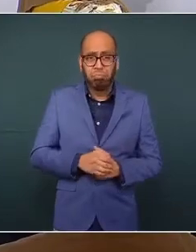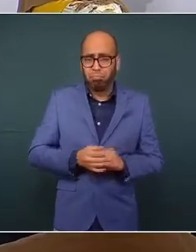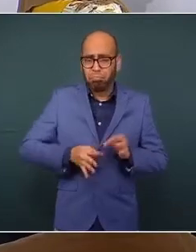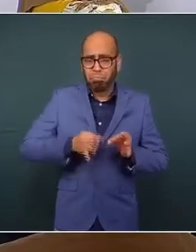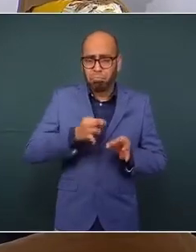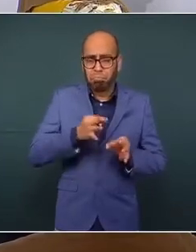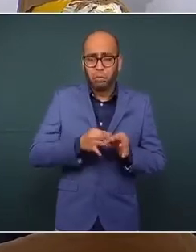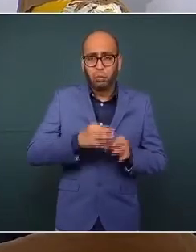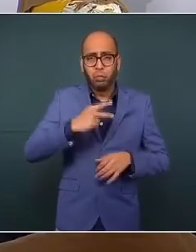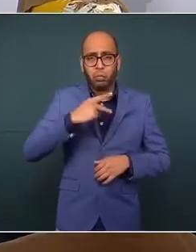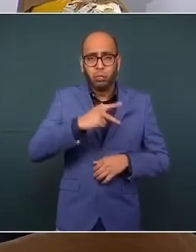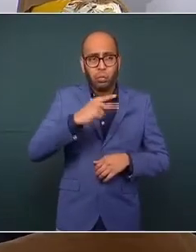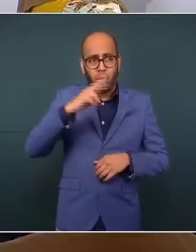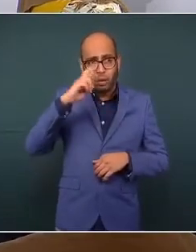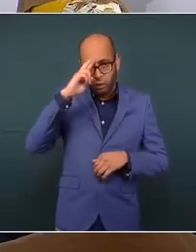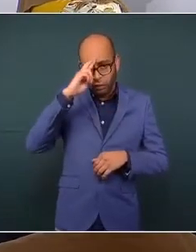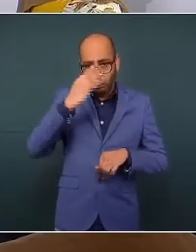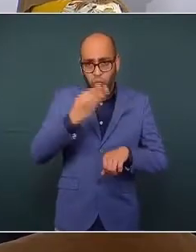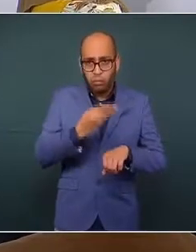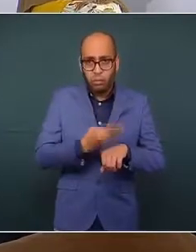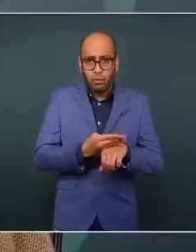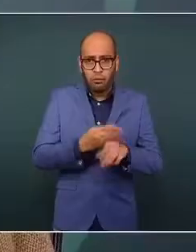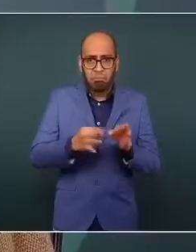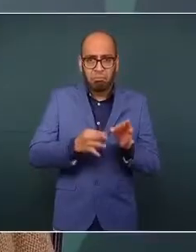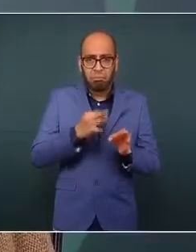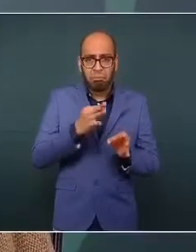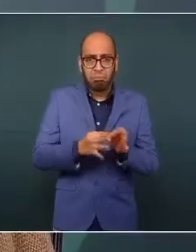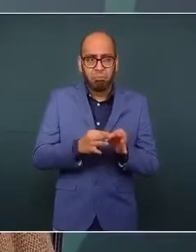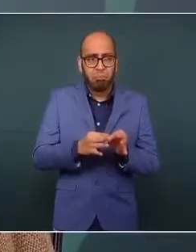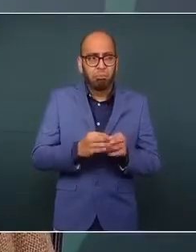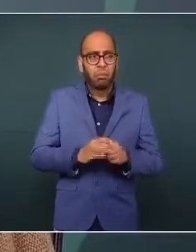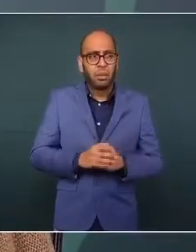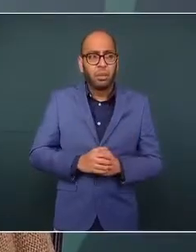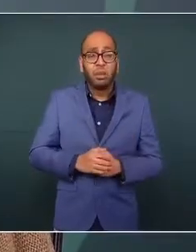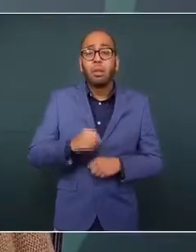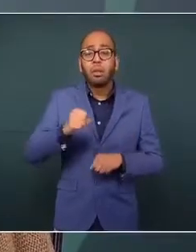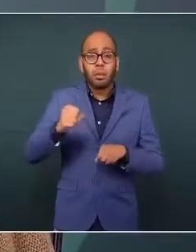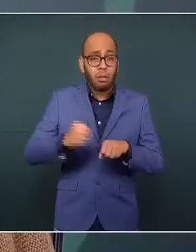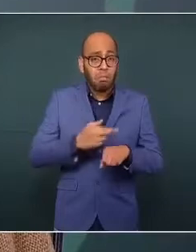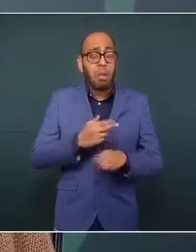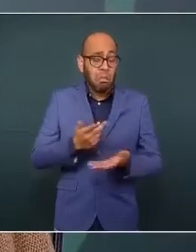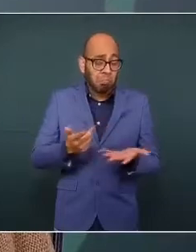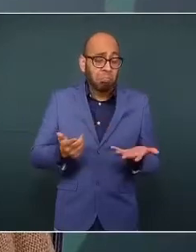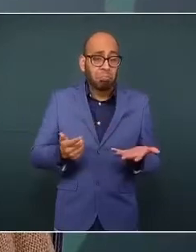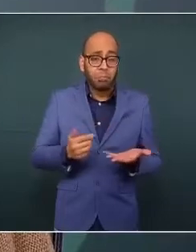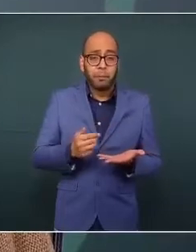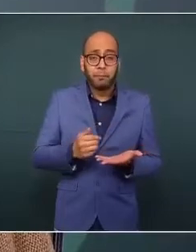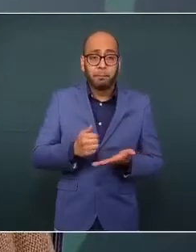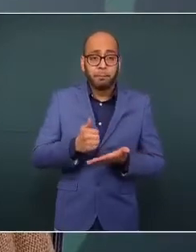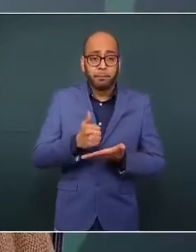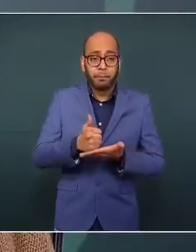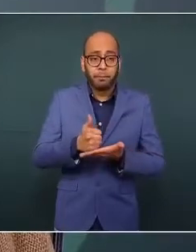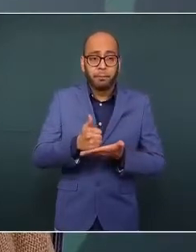cumpliendo con su responsabilidad. Me ayuda mucho precisamente